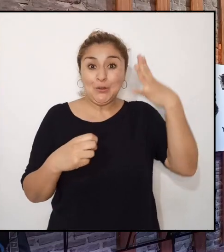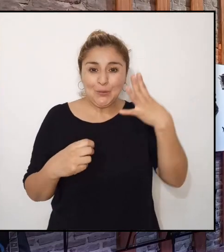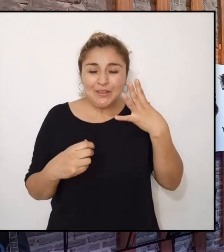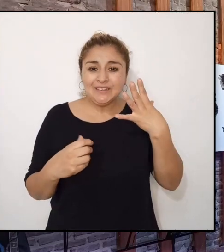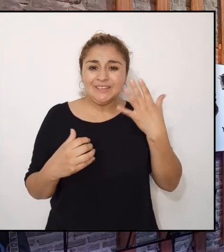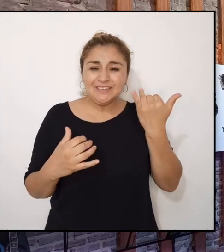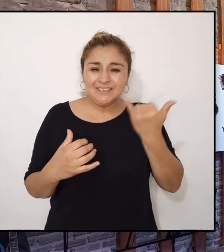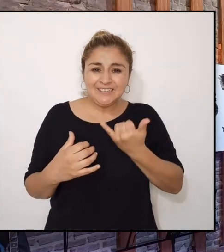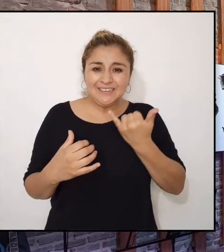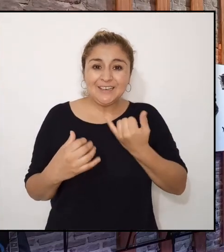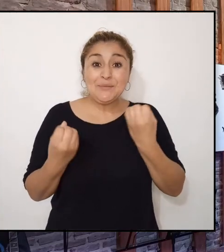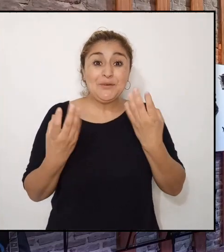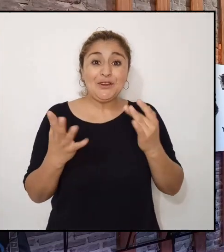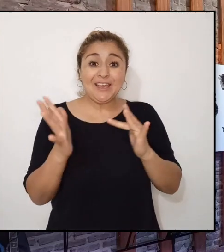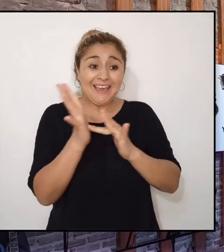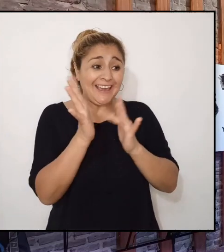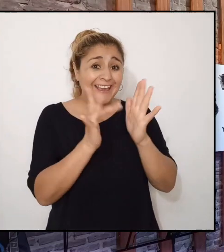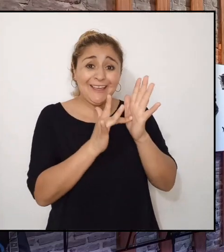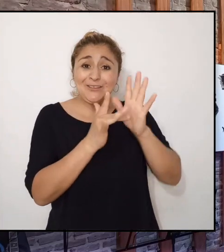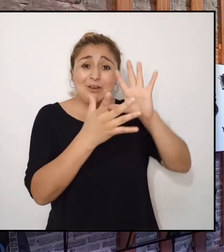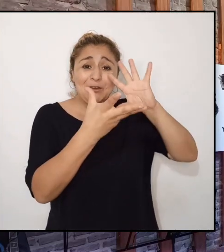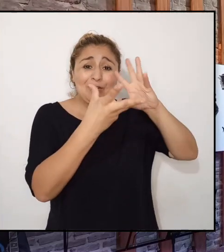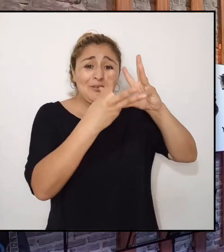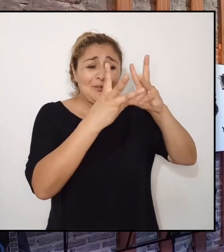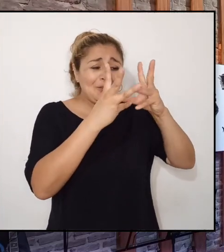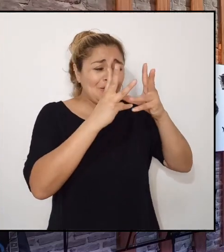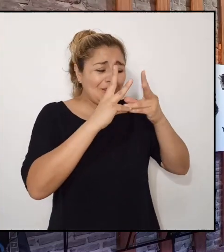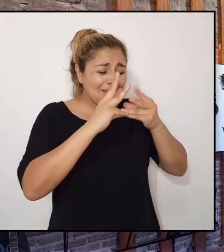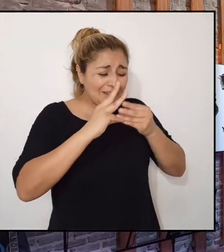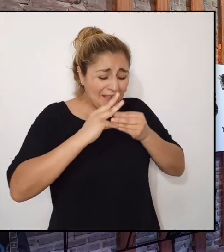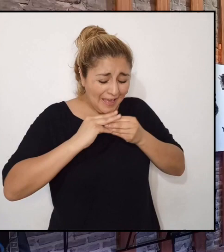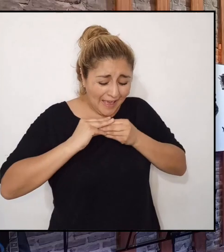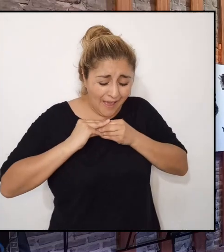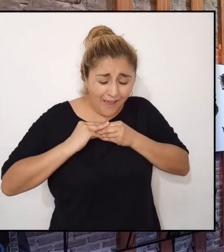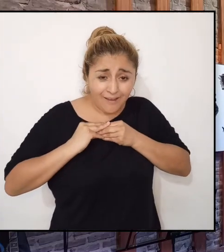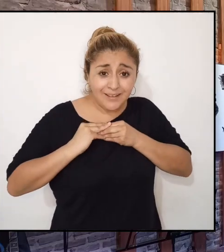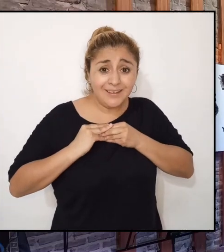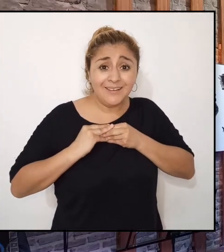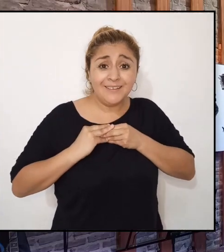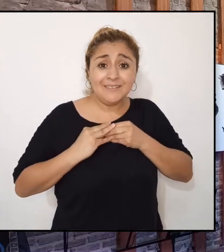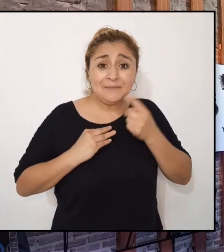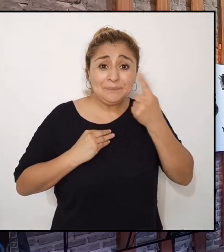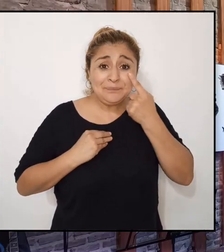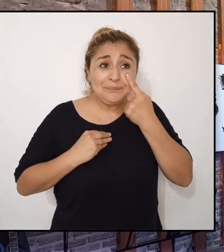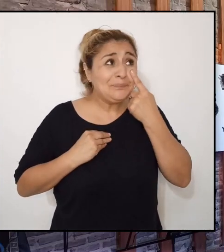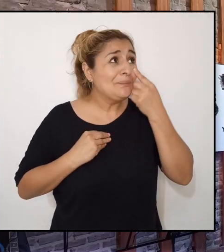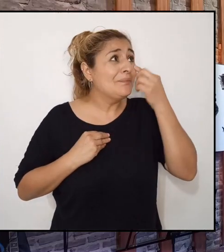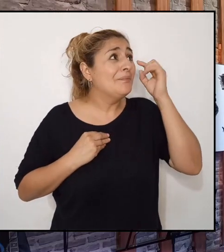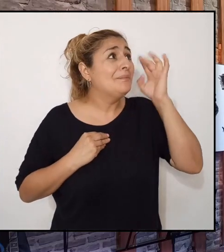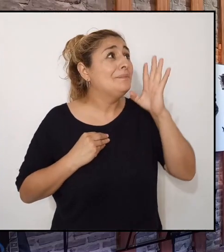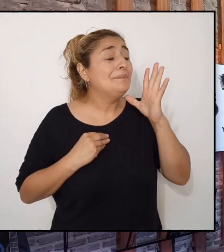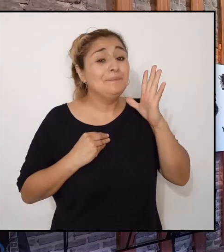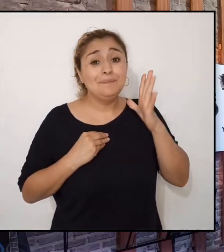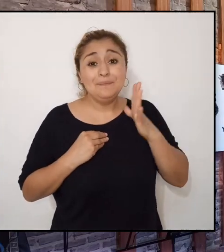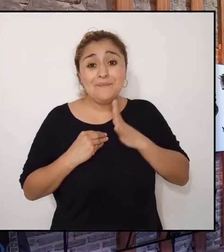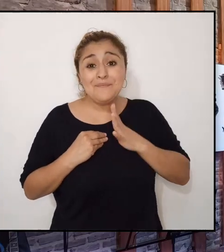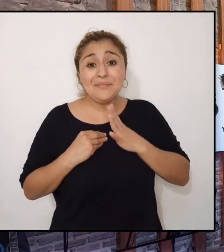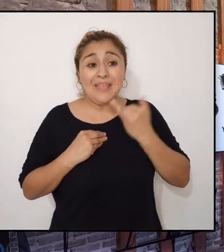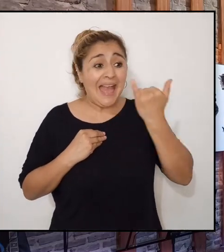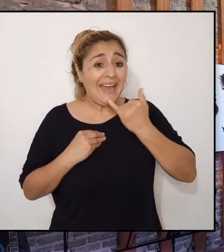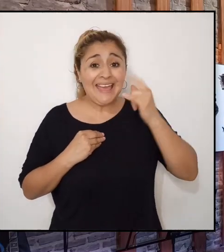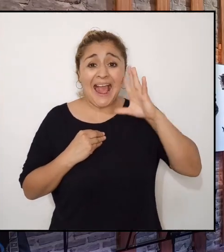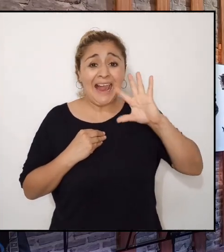estado ¿con quién? Con Dios, en su presencia, conoció al Señor. Cuando yo conozco a Dios, hay una reacción muy rápida que